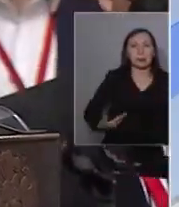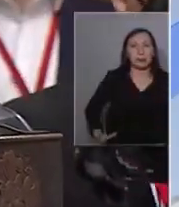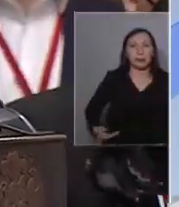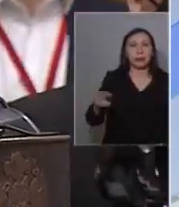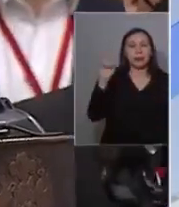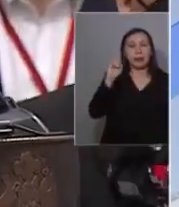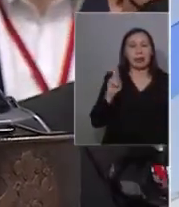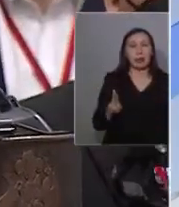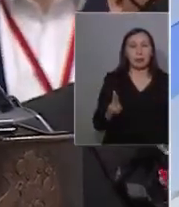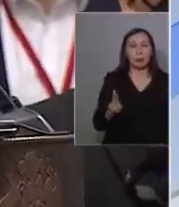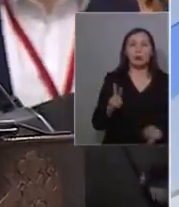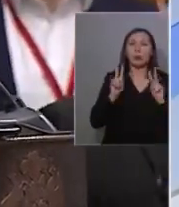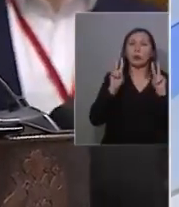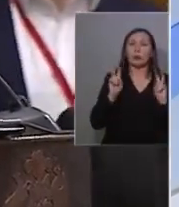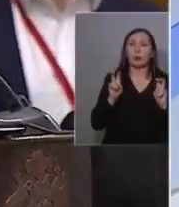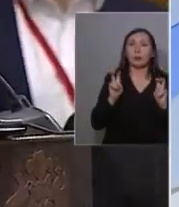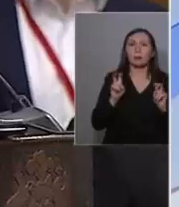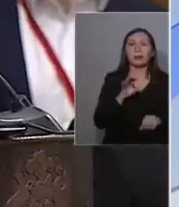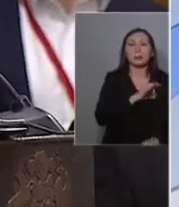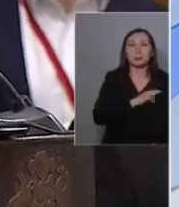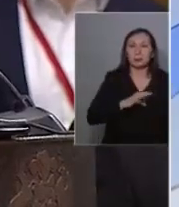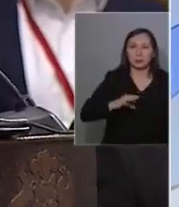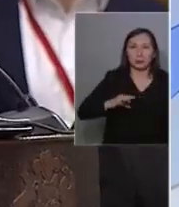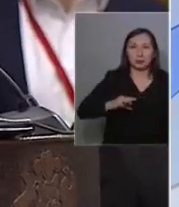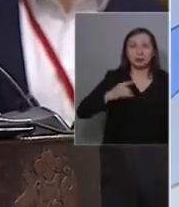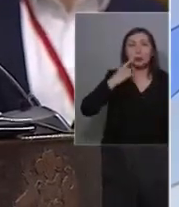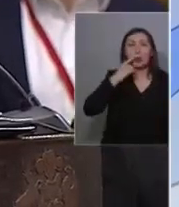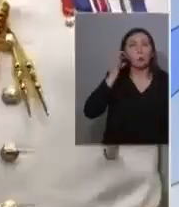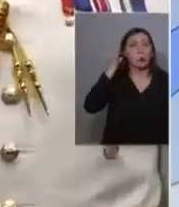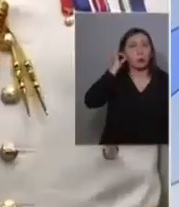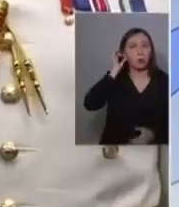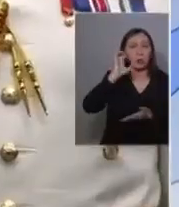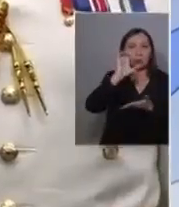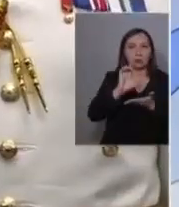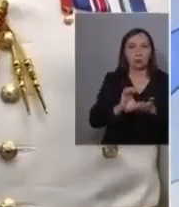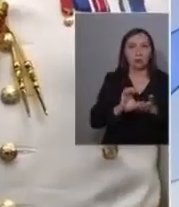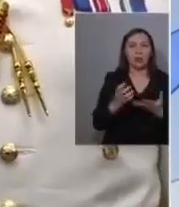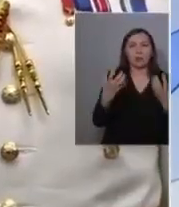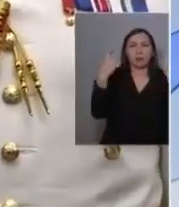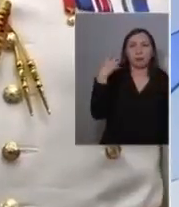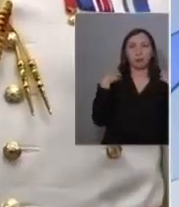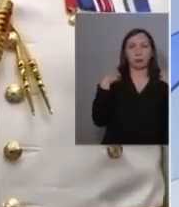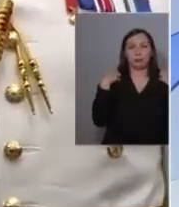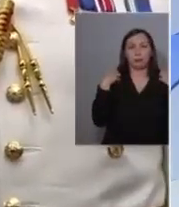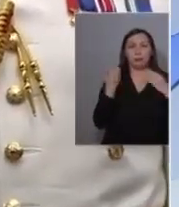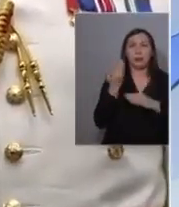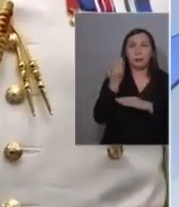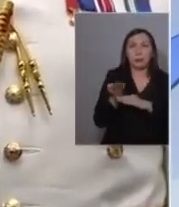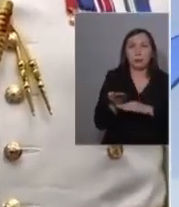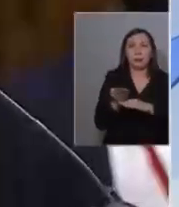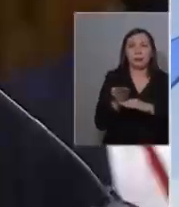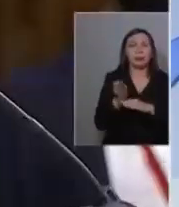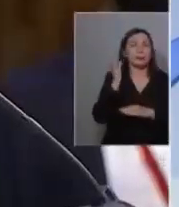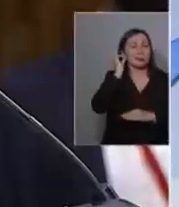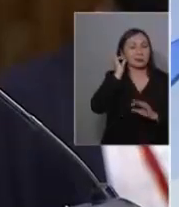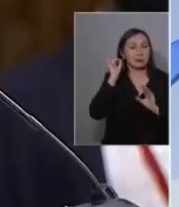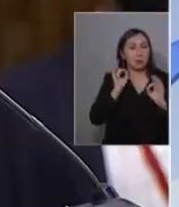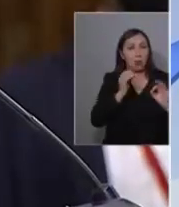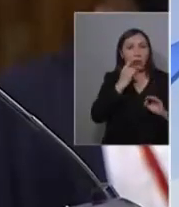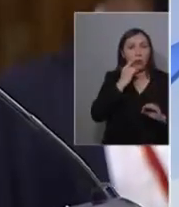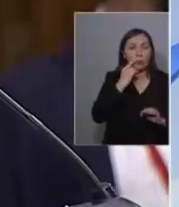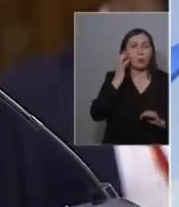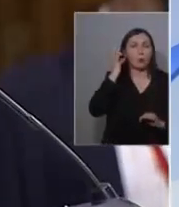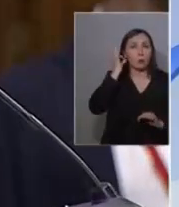República en calidad de ministras y ministros de Estado. Ruego a las señoras y